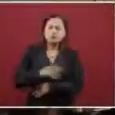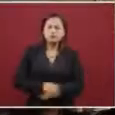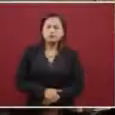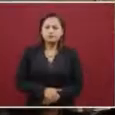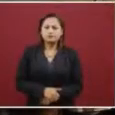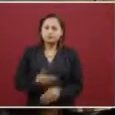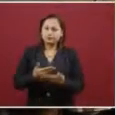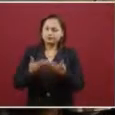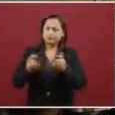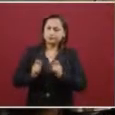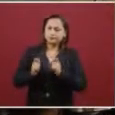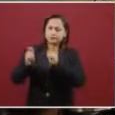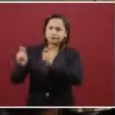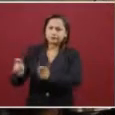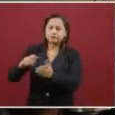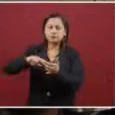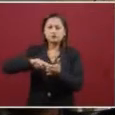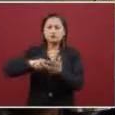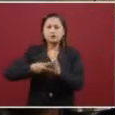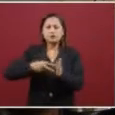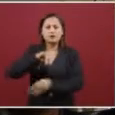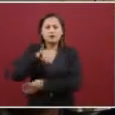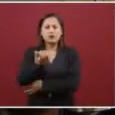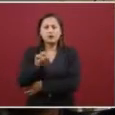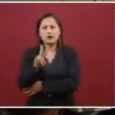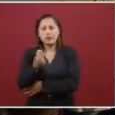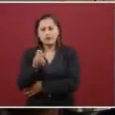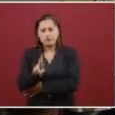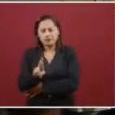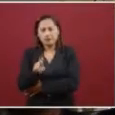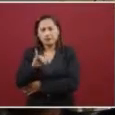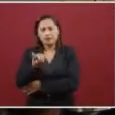para el ingeniero javier jiménez espriú